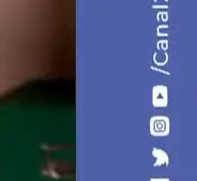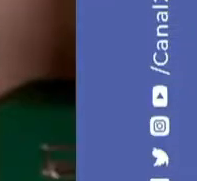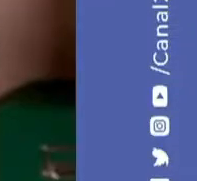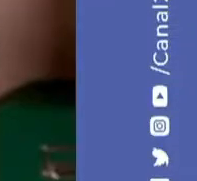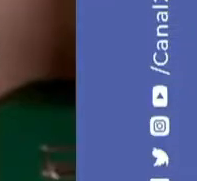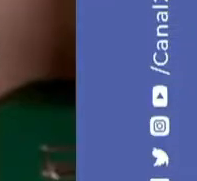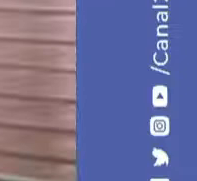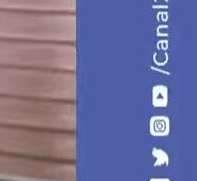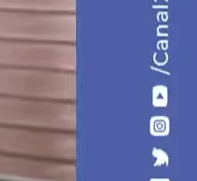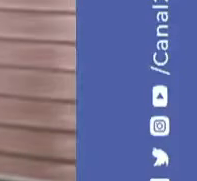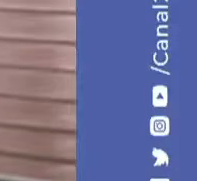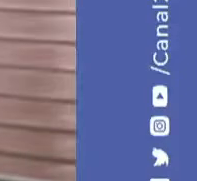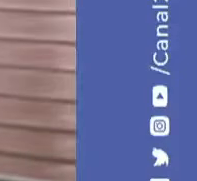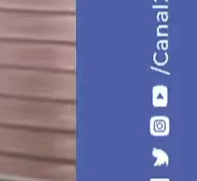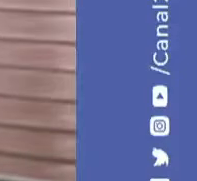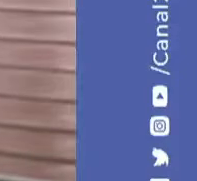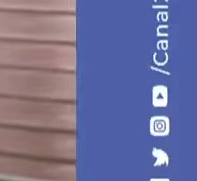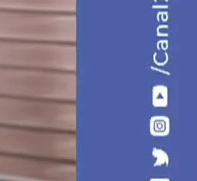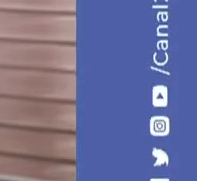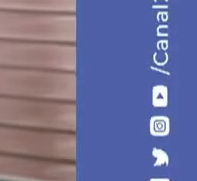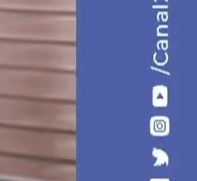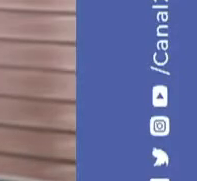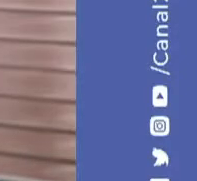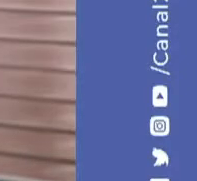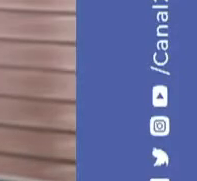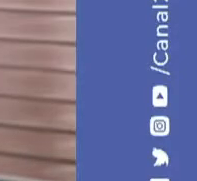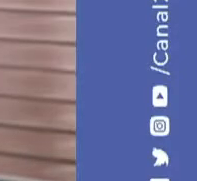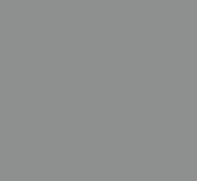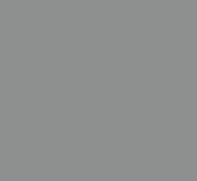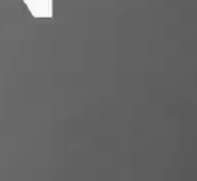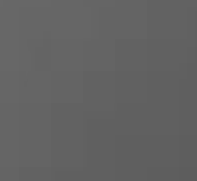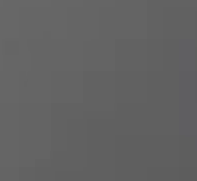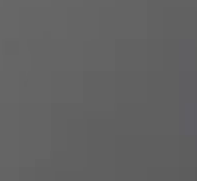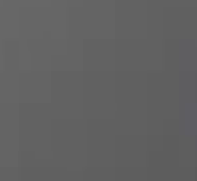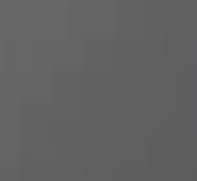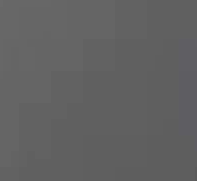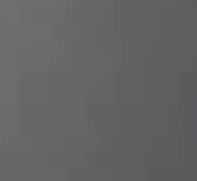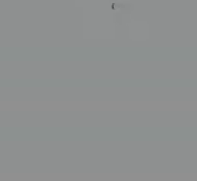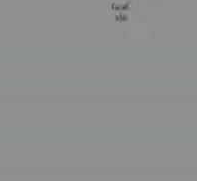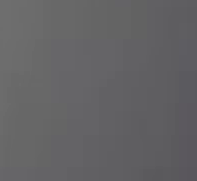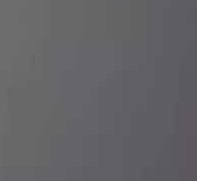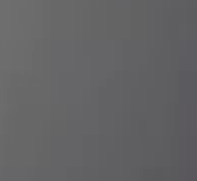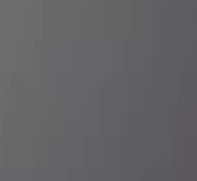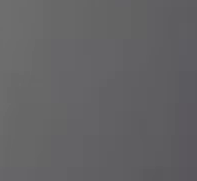Me parece que es un mes por año. Eso no se lo van a aceptar, ya se lo adelanto, Mercedes.